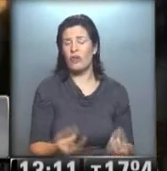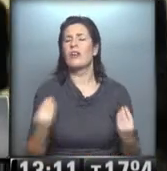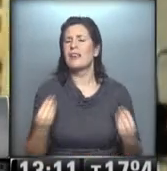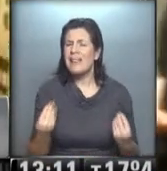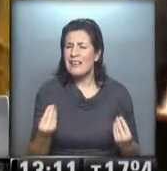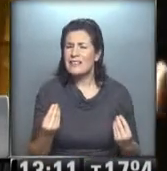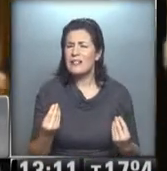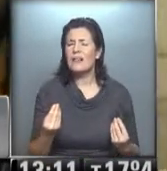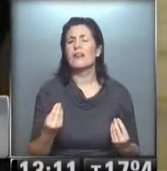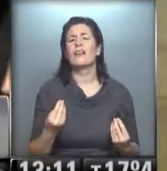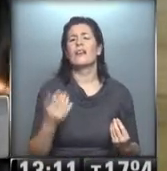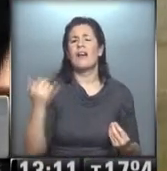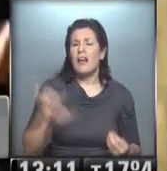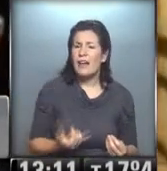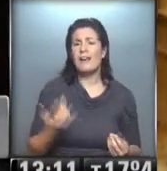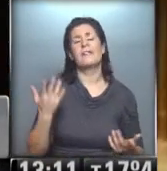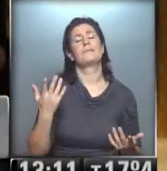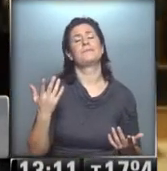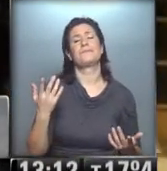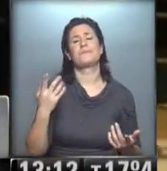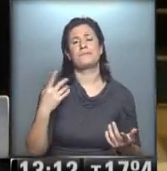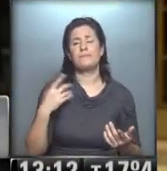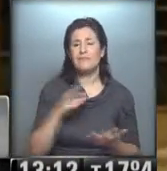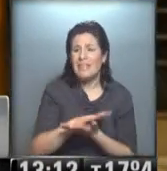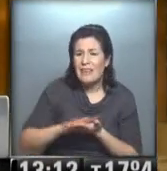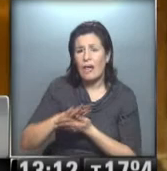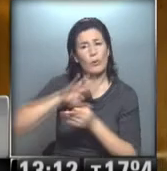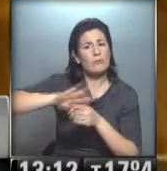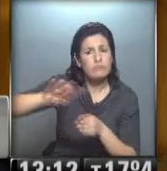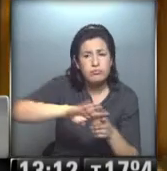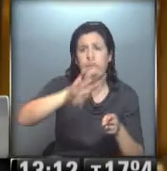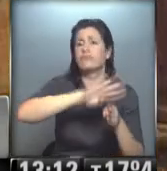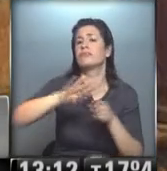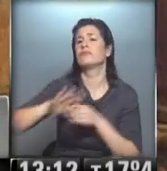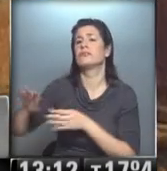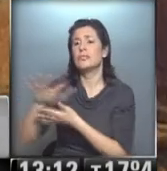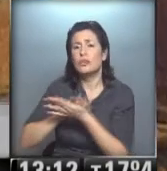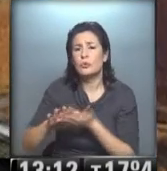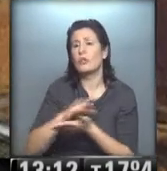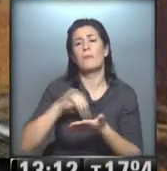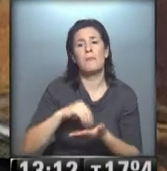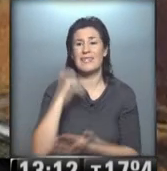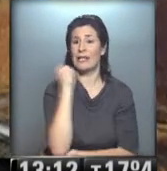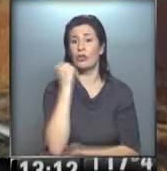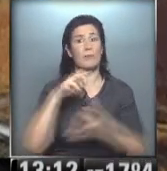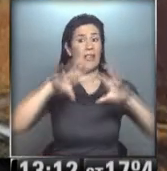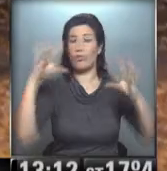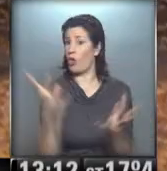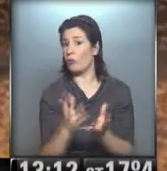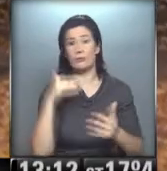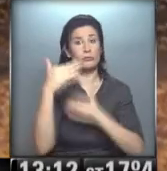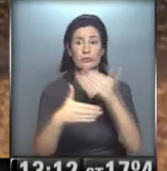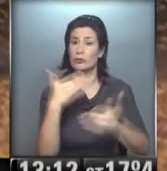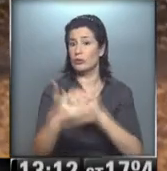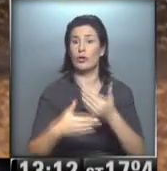impidiendo todo el fenómeno de reconstrucción de deudas y el fenómeno financiero global que no es